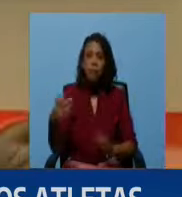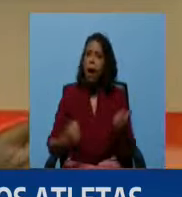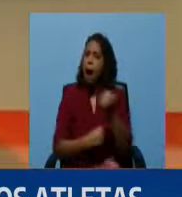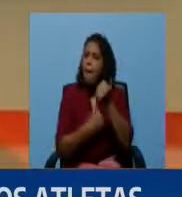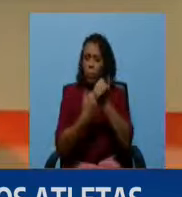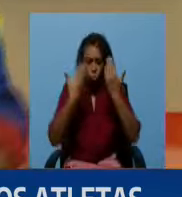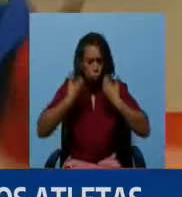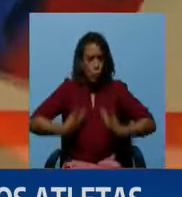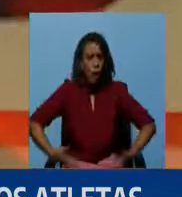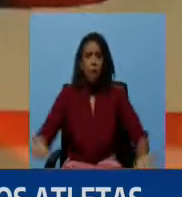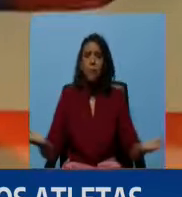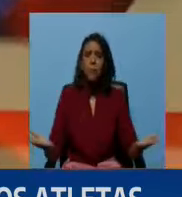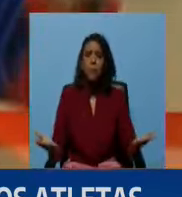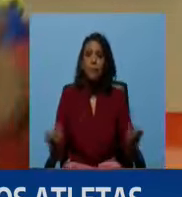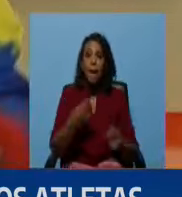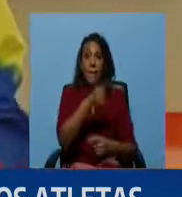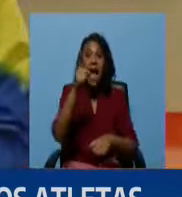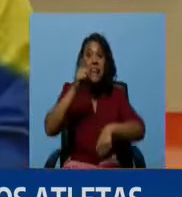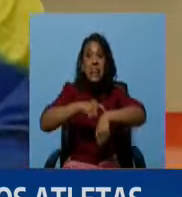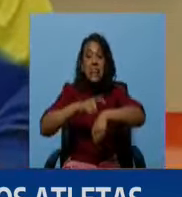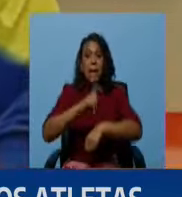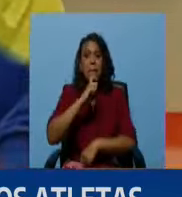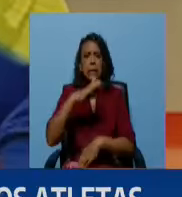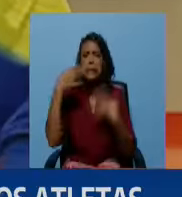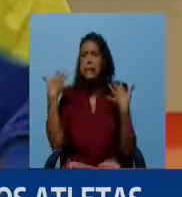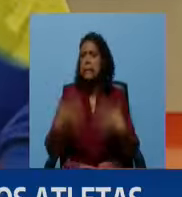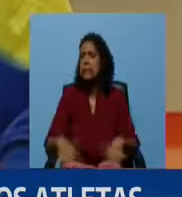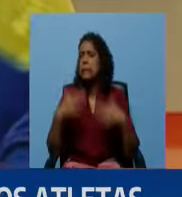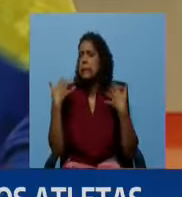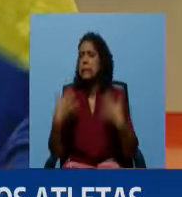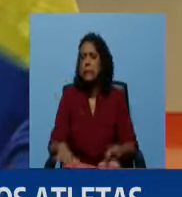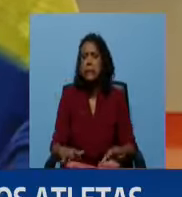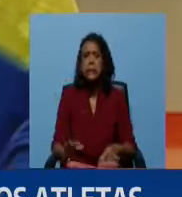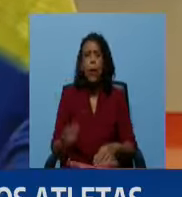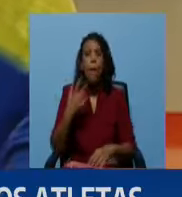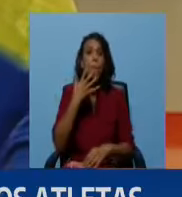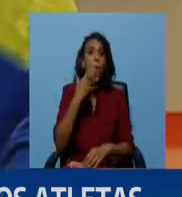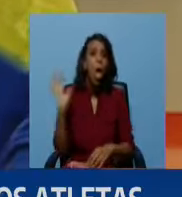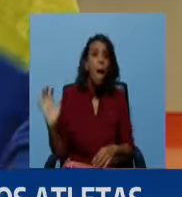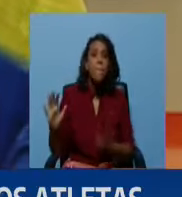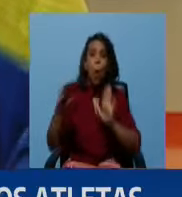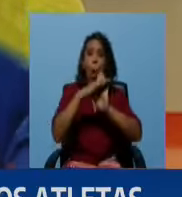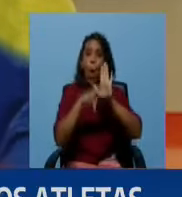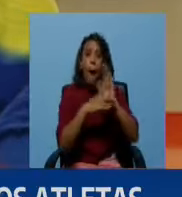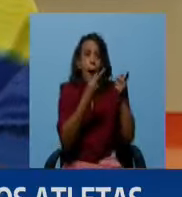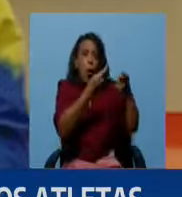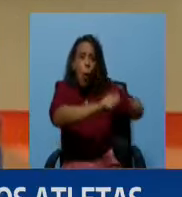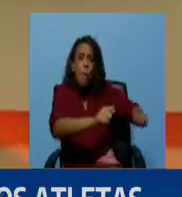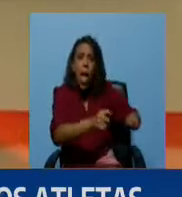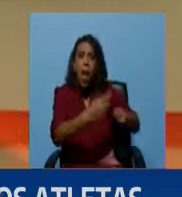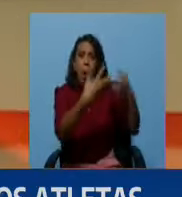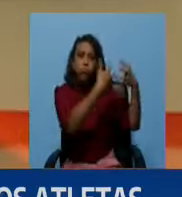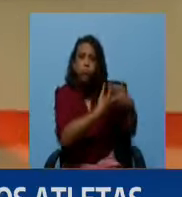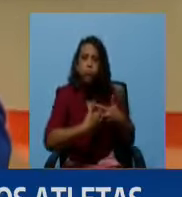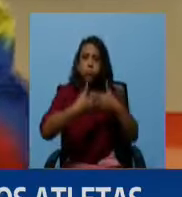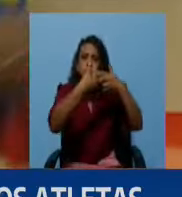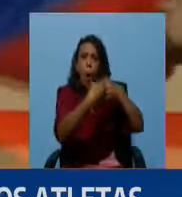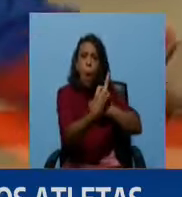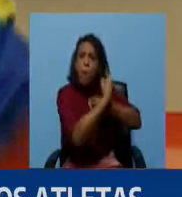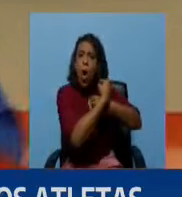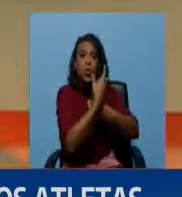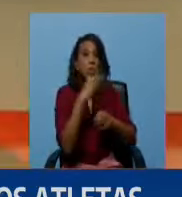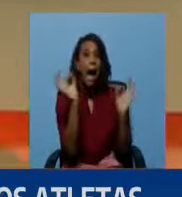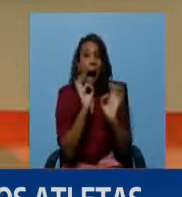apoyo, inclusive en los momentos más difíciles, cuando se lanzaron las medidas de bloqueo contra Venezuela y que no le